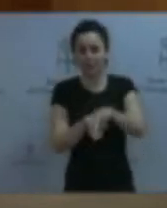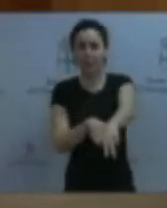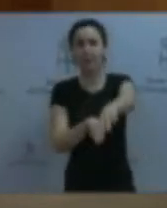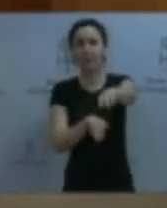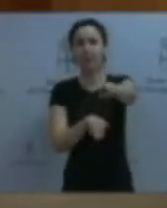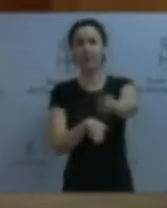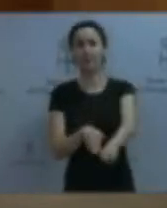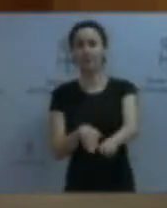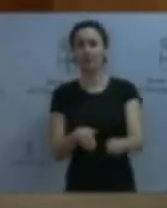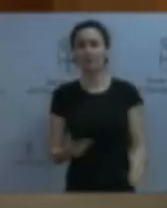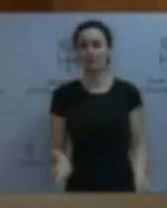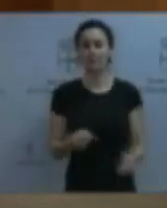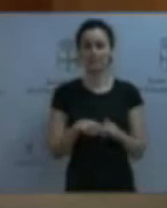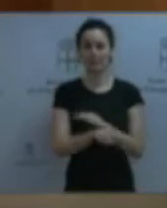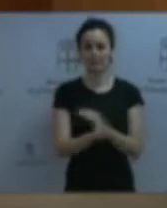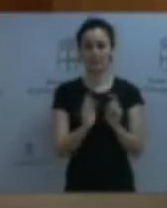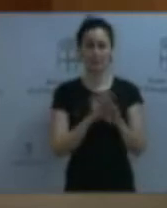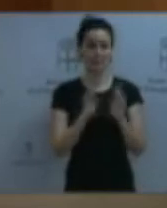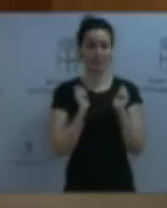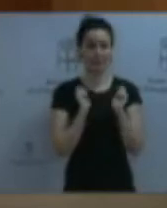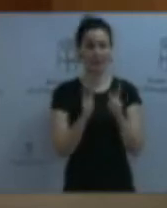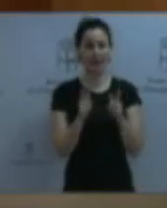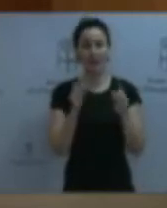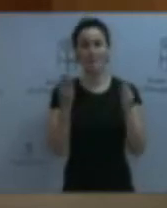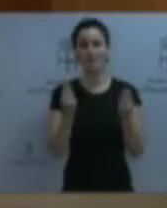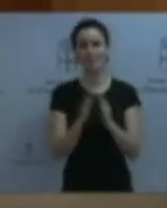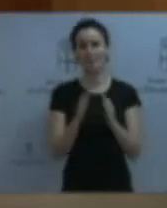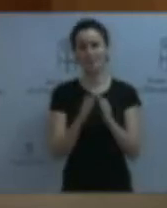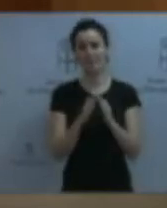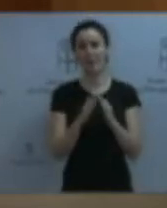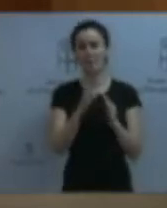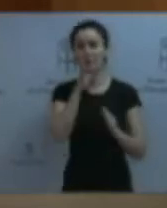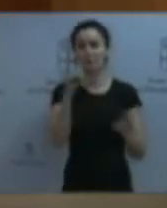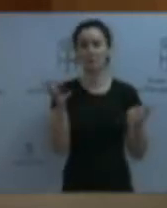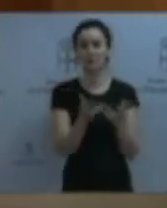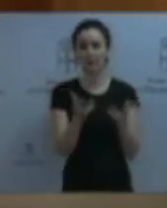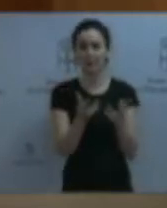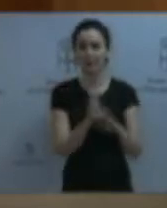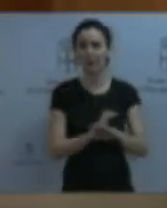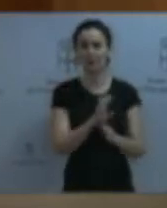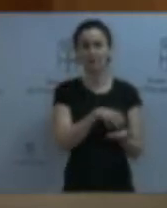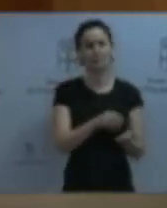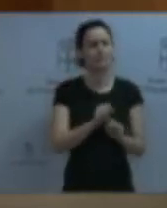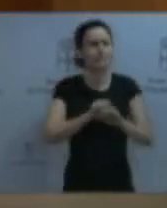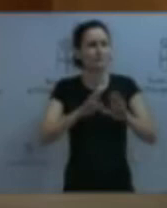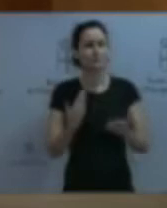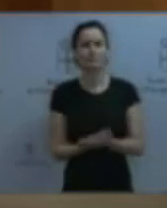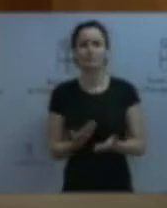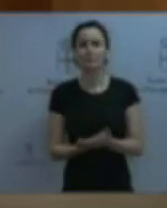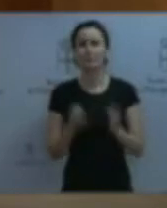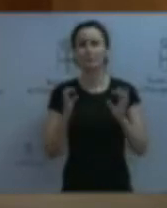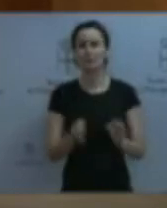La gestión de la adjudicación de vivienda por causa de emergencia en su consejería es un ejemplo muy claro. Mira, cuando una familia pierde el